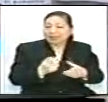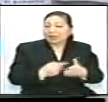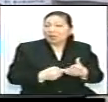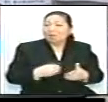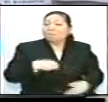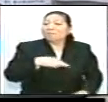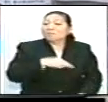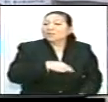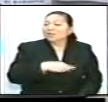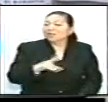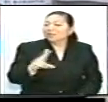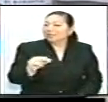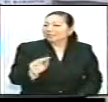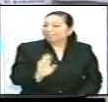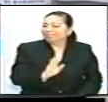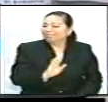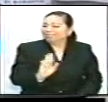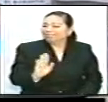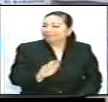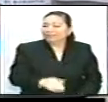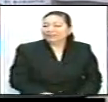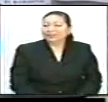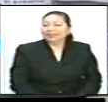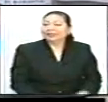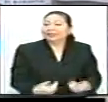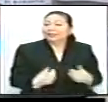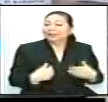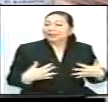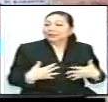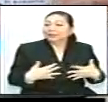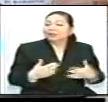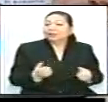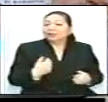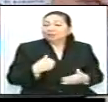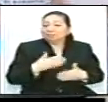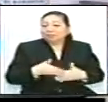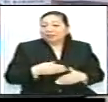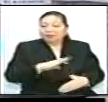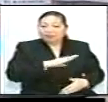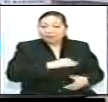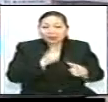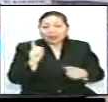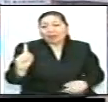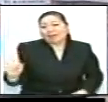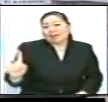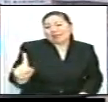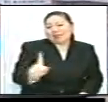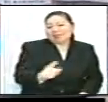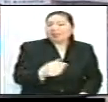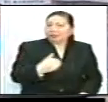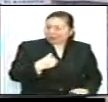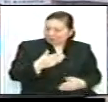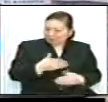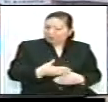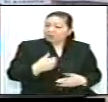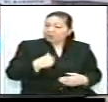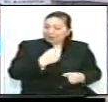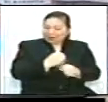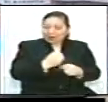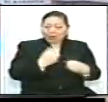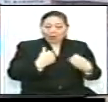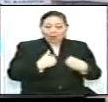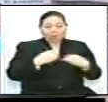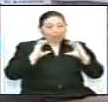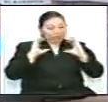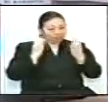a los ministerios? No. Y tienen miedo oír que nosotros vayamos a fiscalizar a cada uno de ellos. Hemos debido, es nuestra labor como